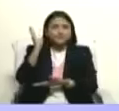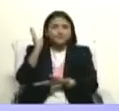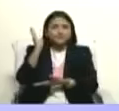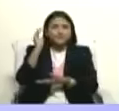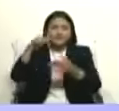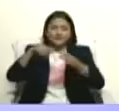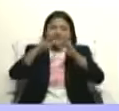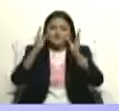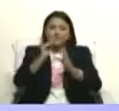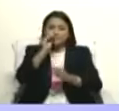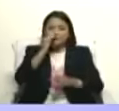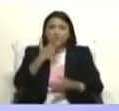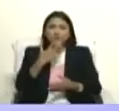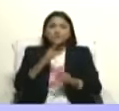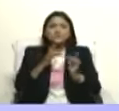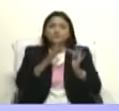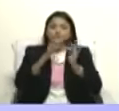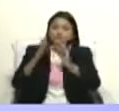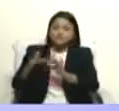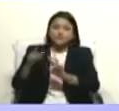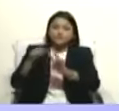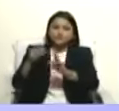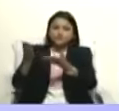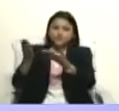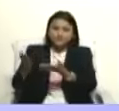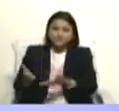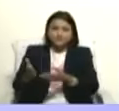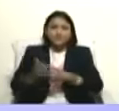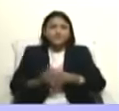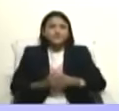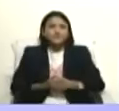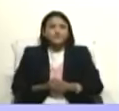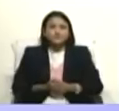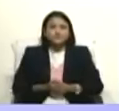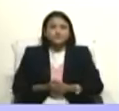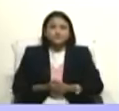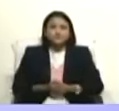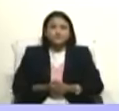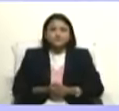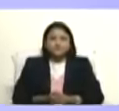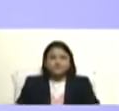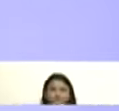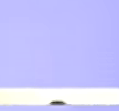Palacio de Miraflores. Con ello voy a retornar el contacto a los estudios de Venezolana de Televisión. Adelante.